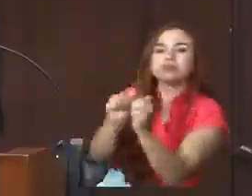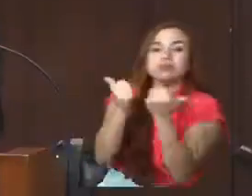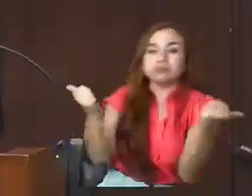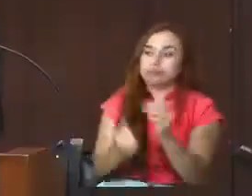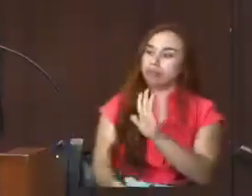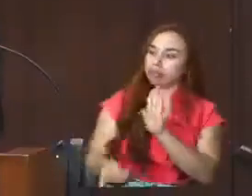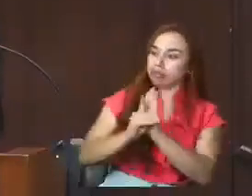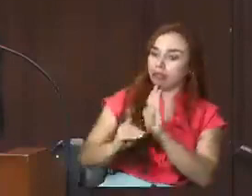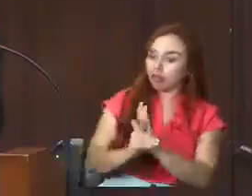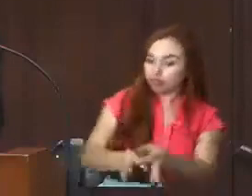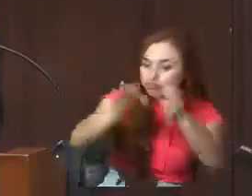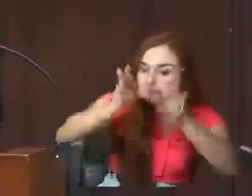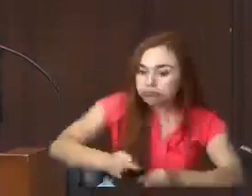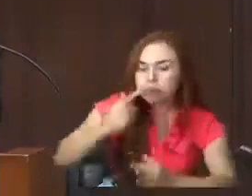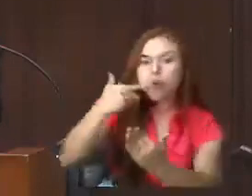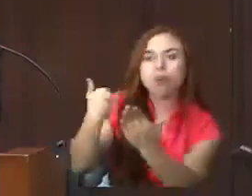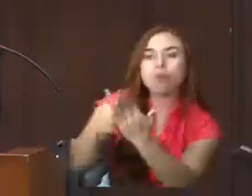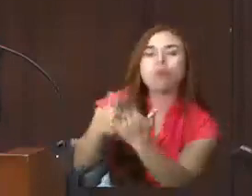fundamentales.